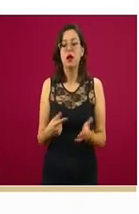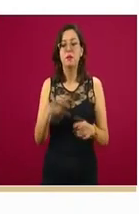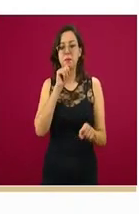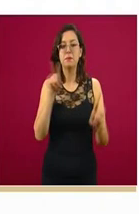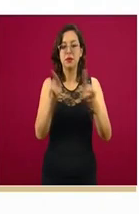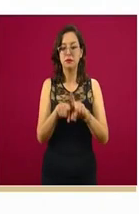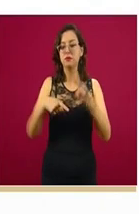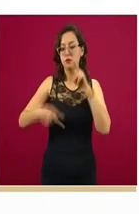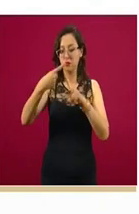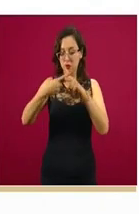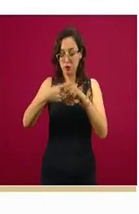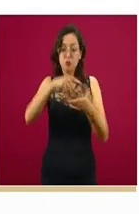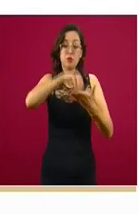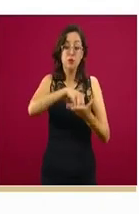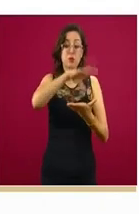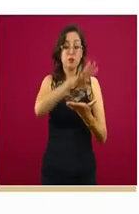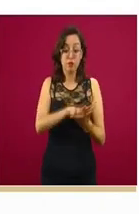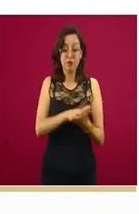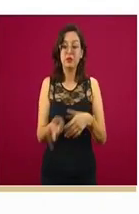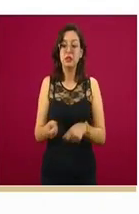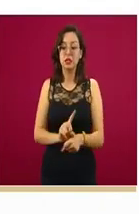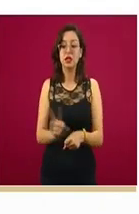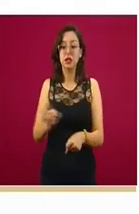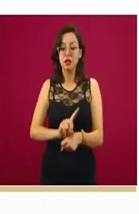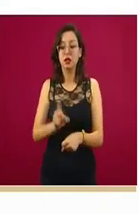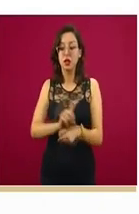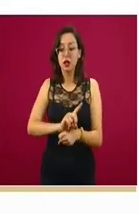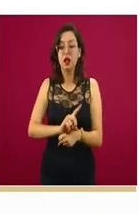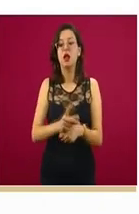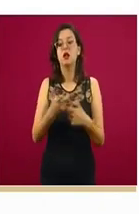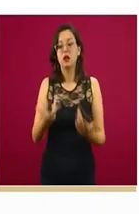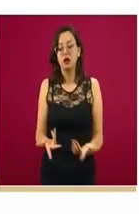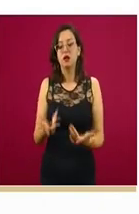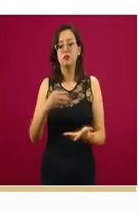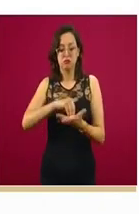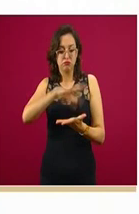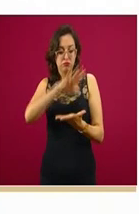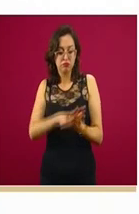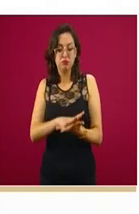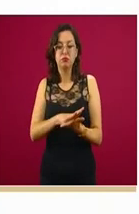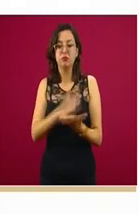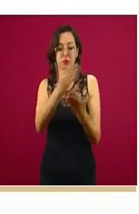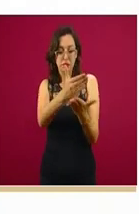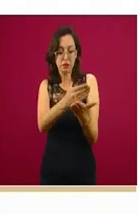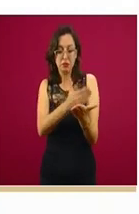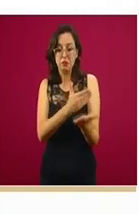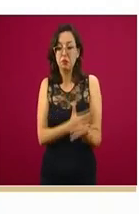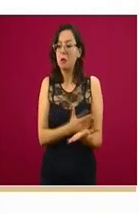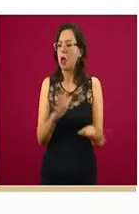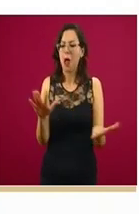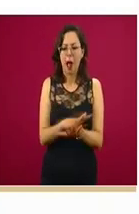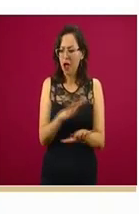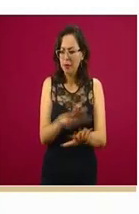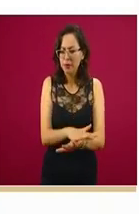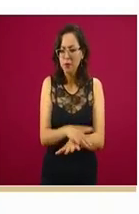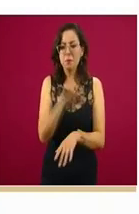de casos registrados por día de confirmación o por día de notificación o de registro ya no cambian,